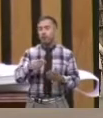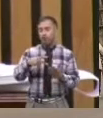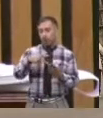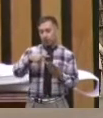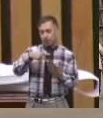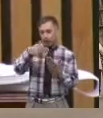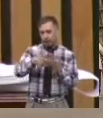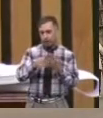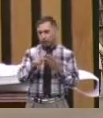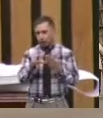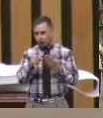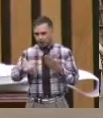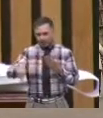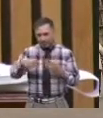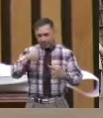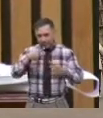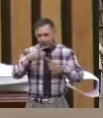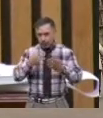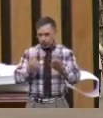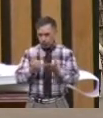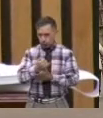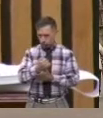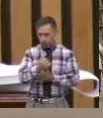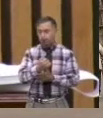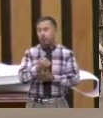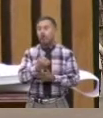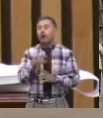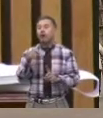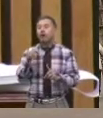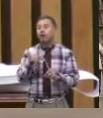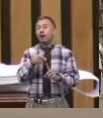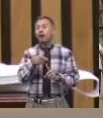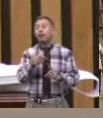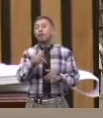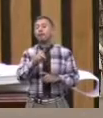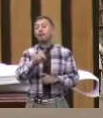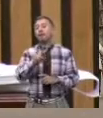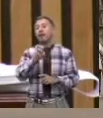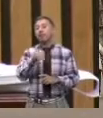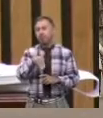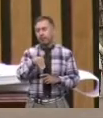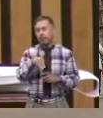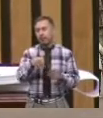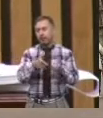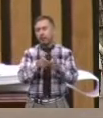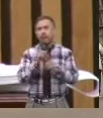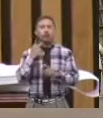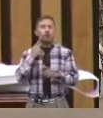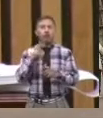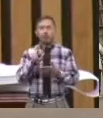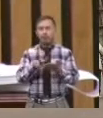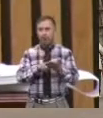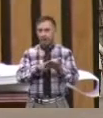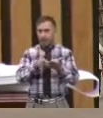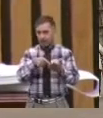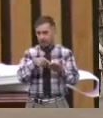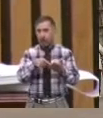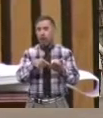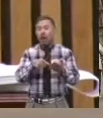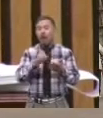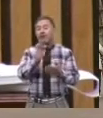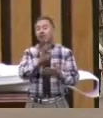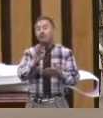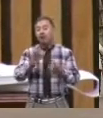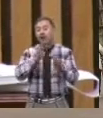de resolución mediante el cual se sanciona al Partido Verde por haber infringido la veda electoral